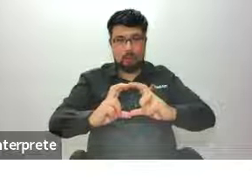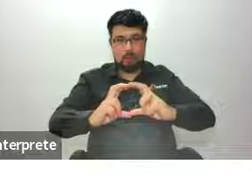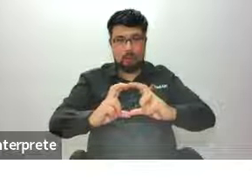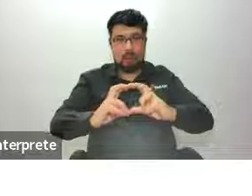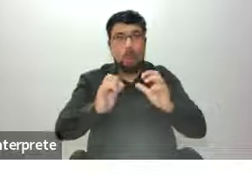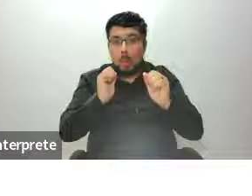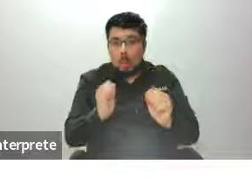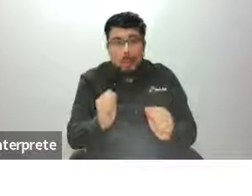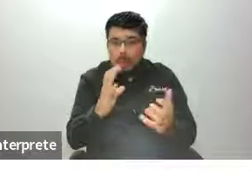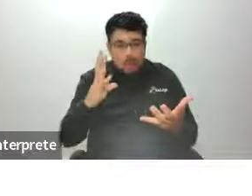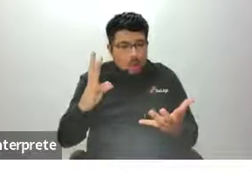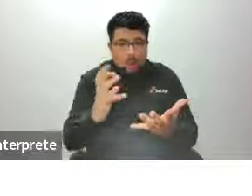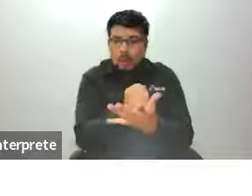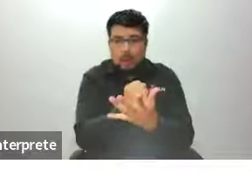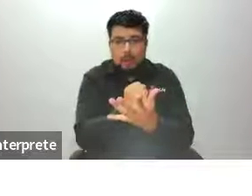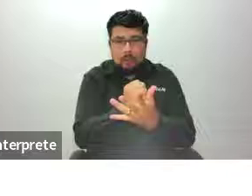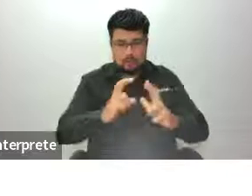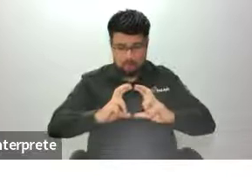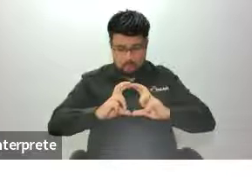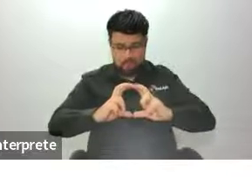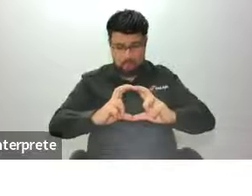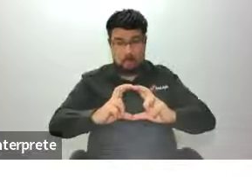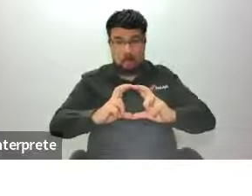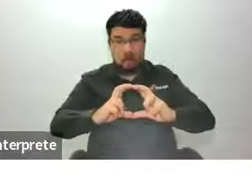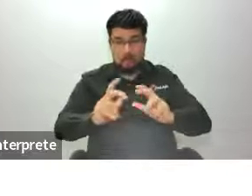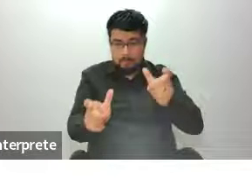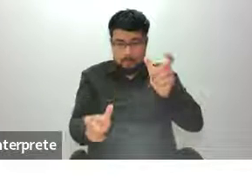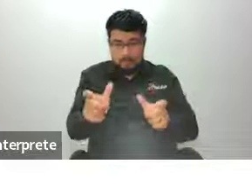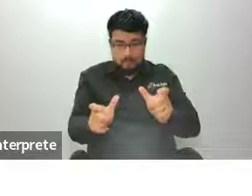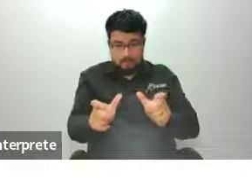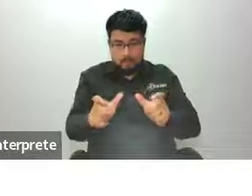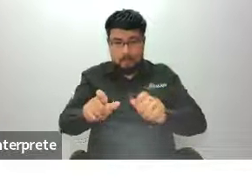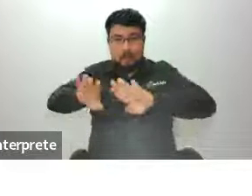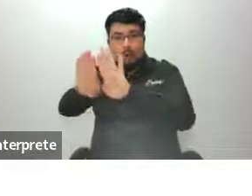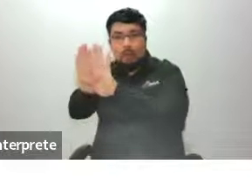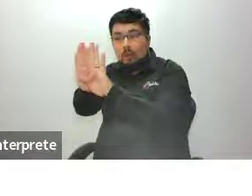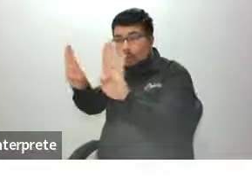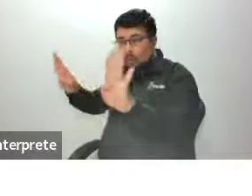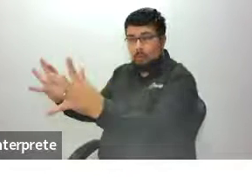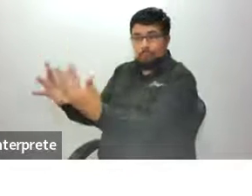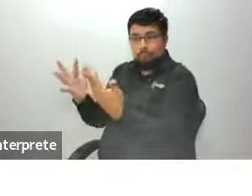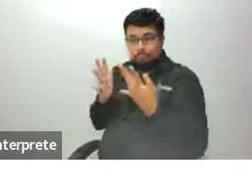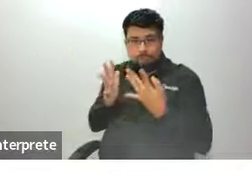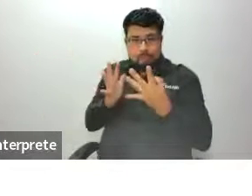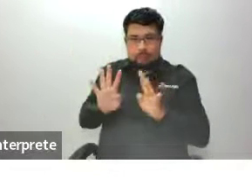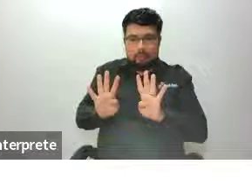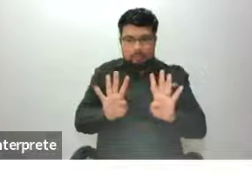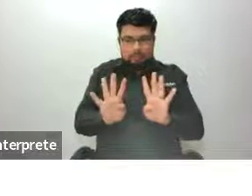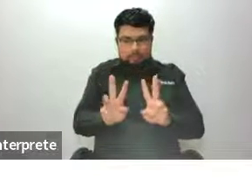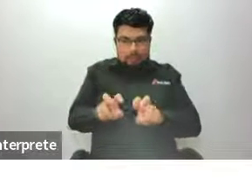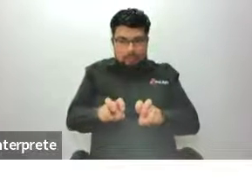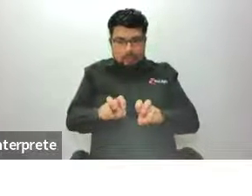su cometido, que es trasladar a un grupo de personas de un lugar a otro. Para que el lenguaje